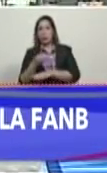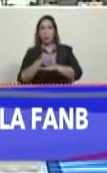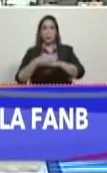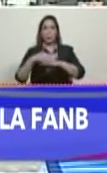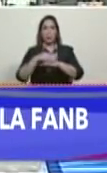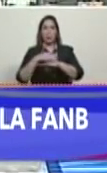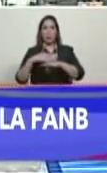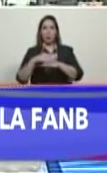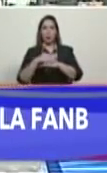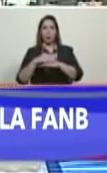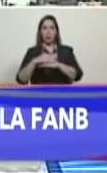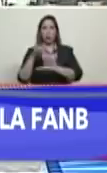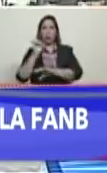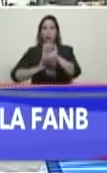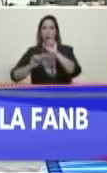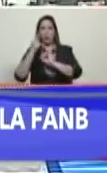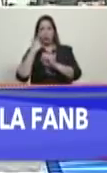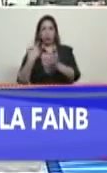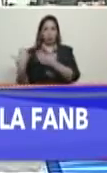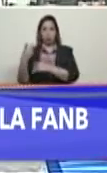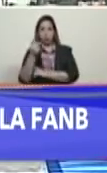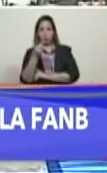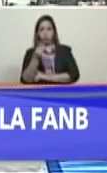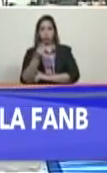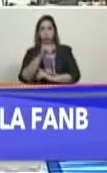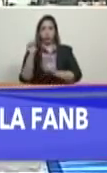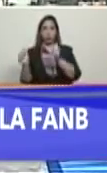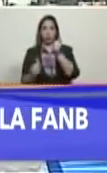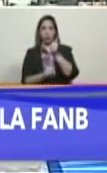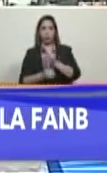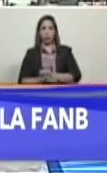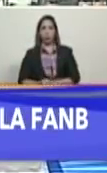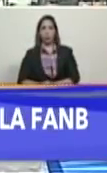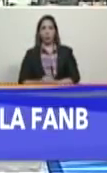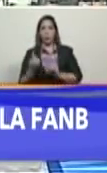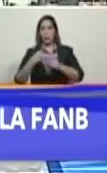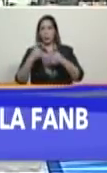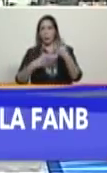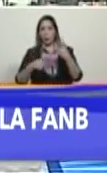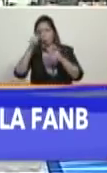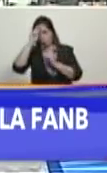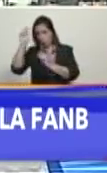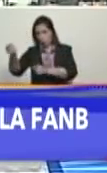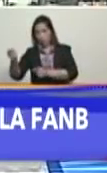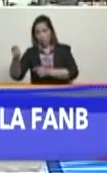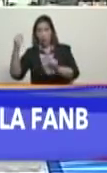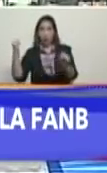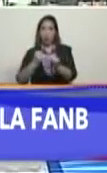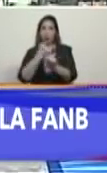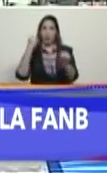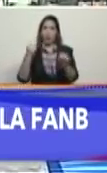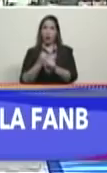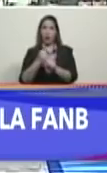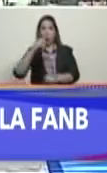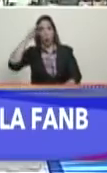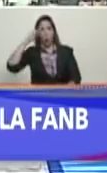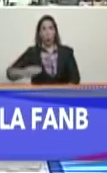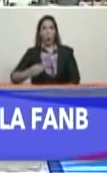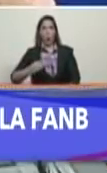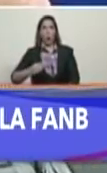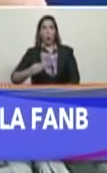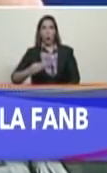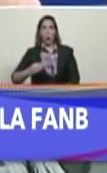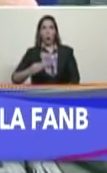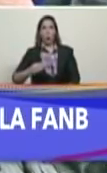el almirante en jefe Remigio Ceballos, quien aprovecho de saludar y reconocer por su labor, los comandantes del ejército,